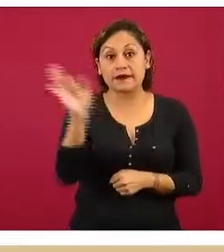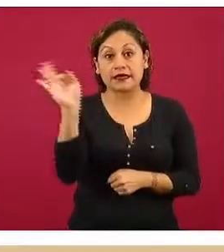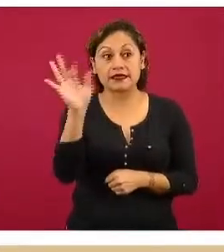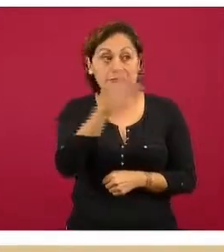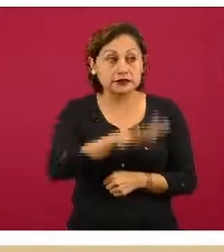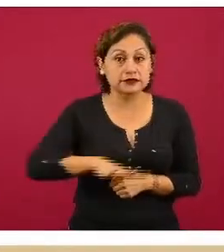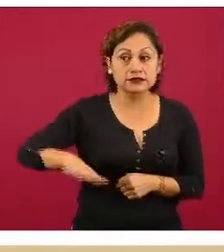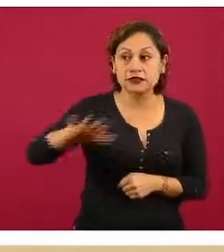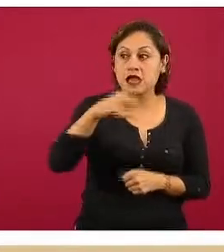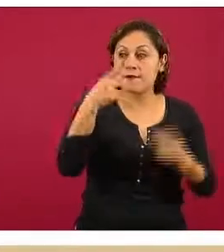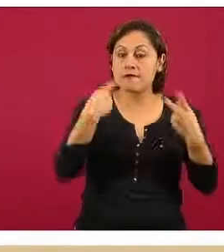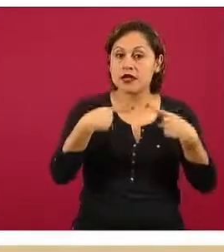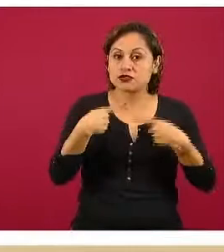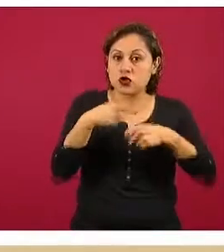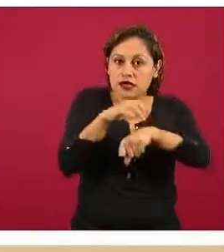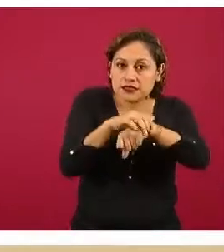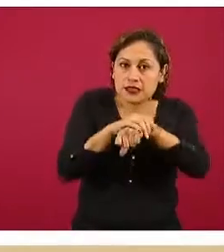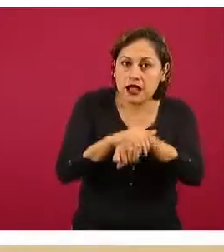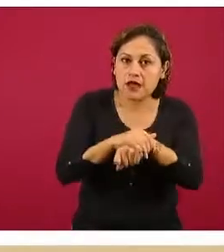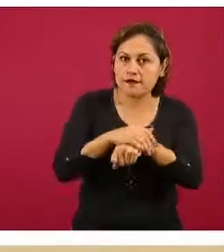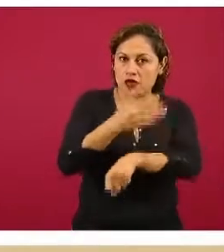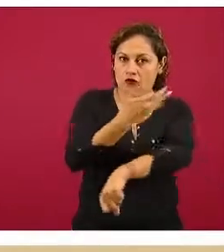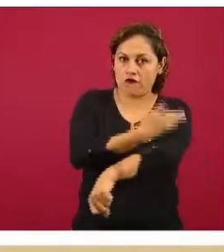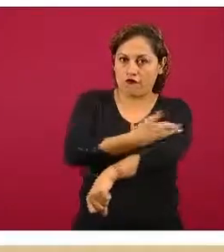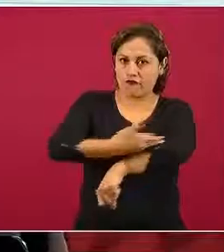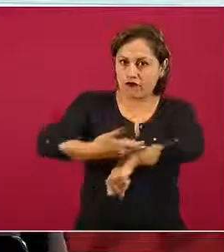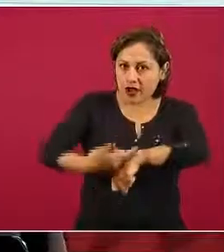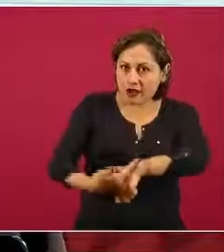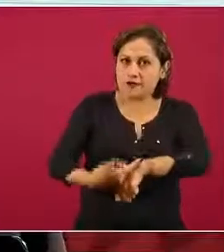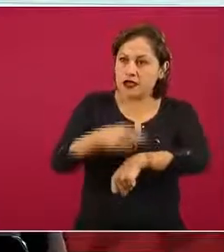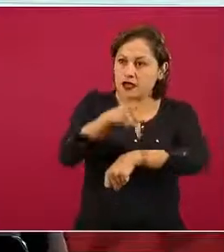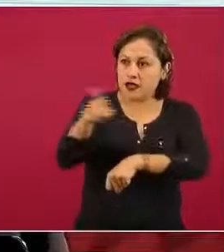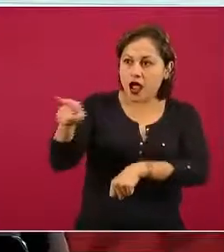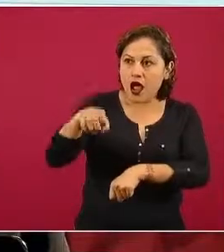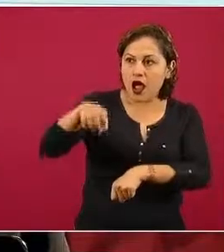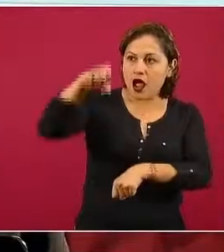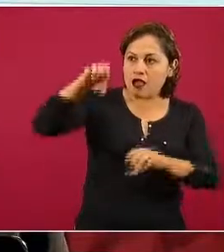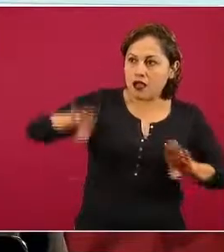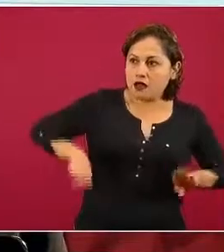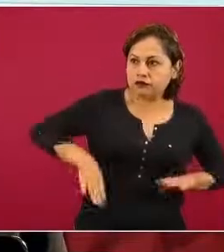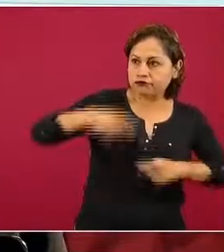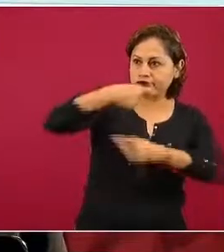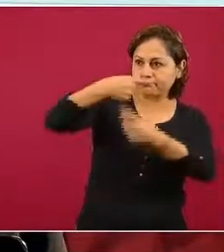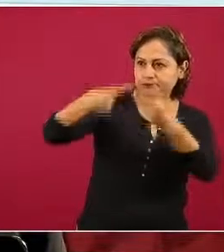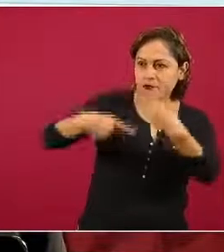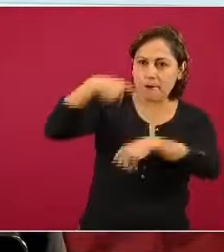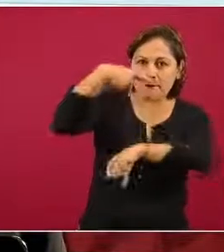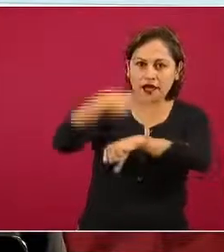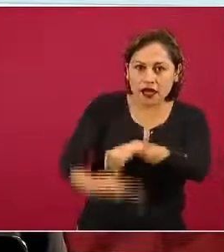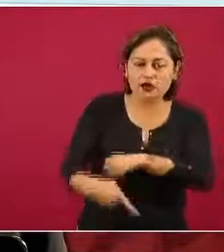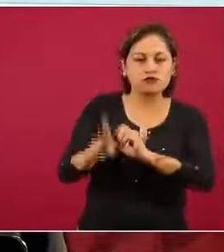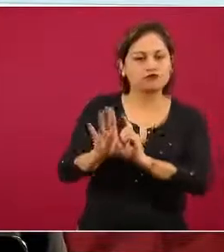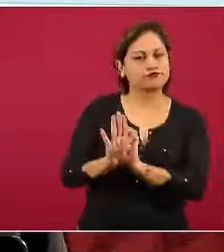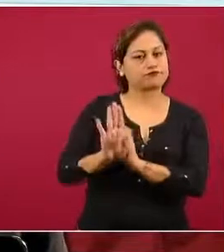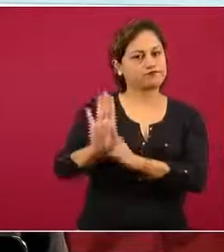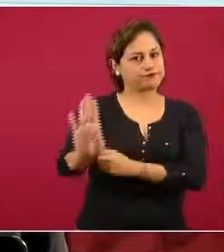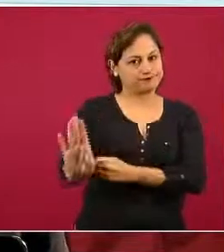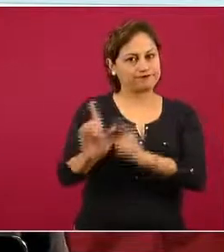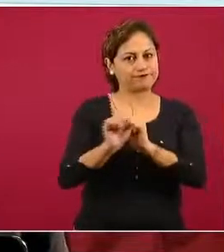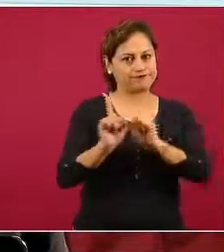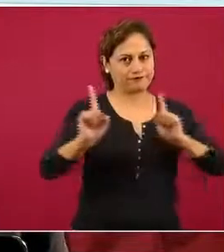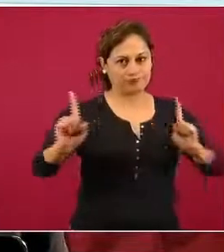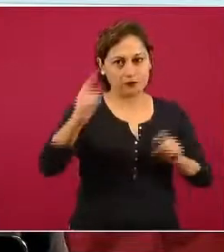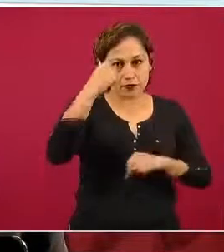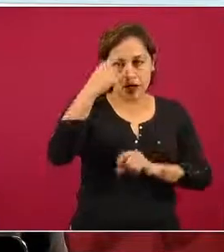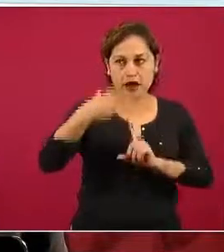desarrollar enfermedades graves y pues mantenernos trabajando, insisto, para disminuir esta transmisión. La que